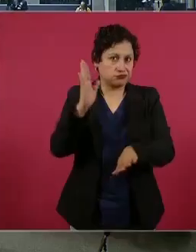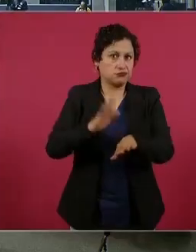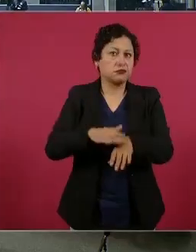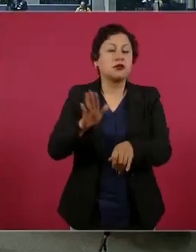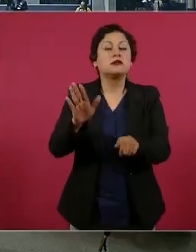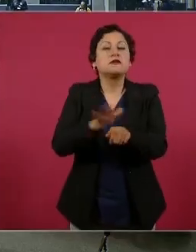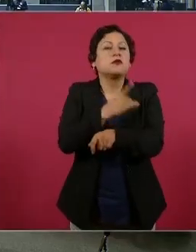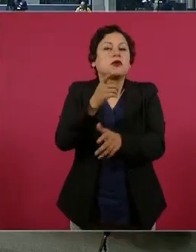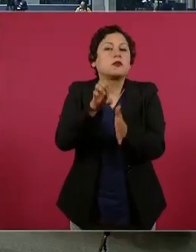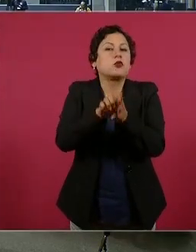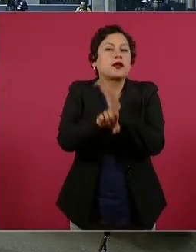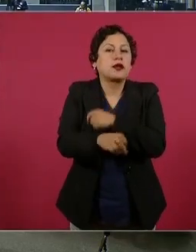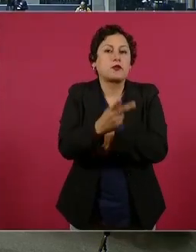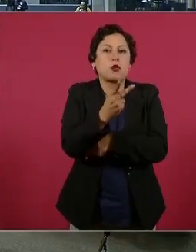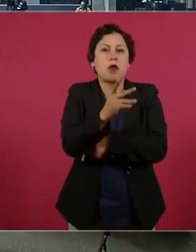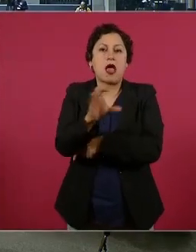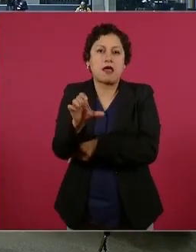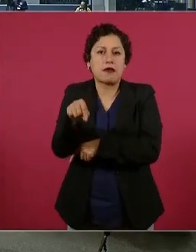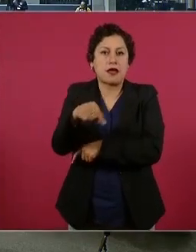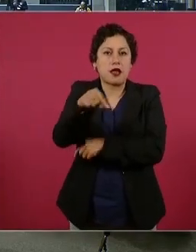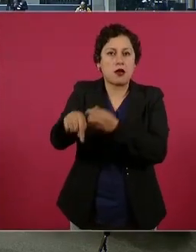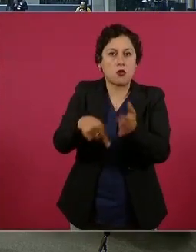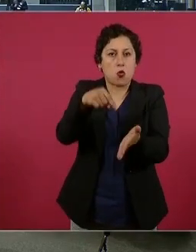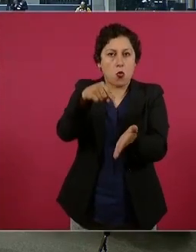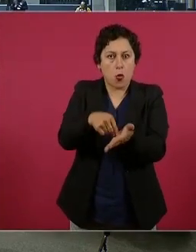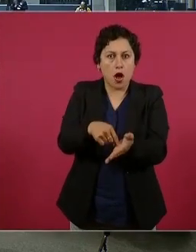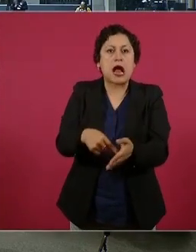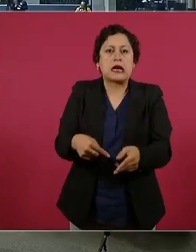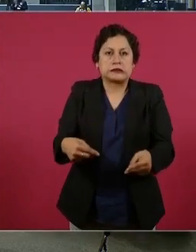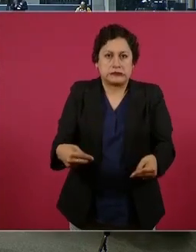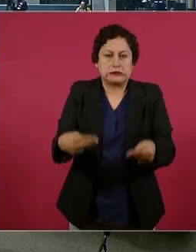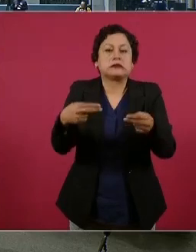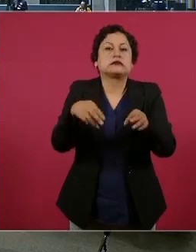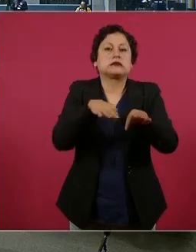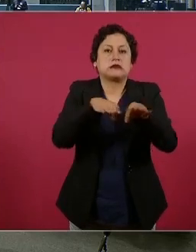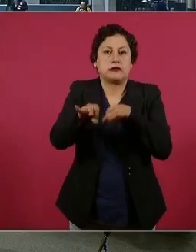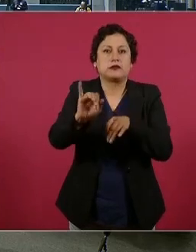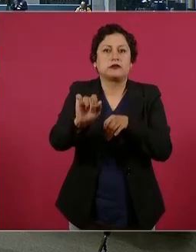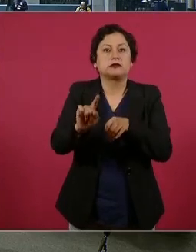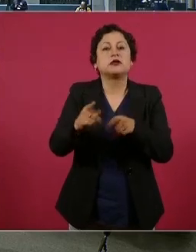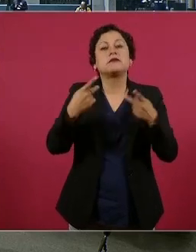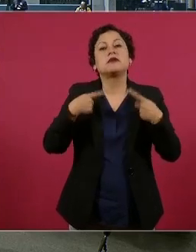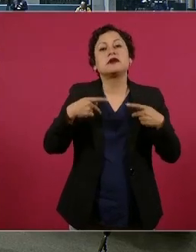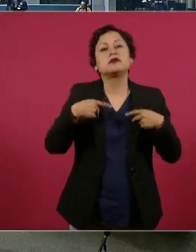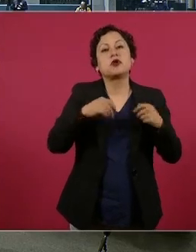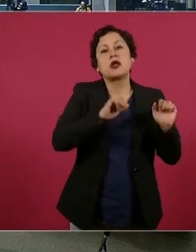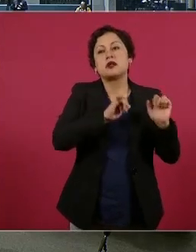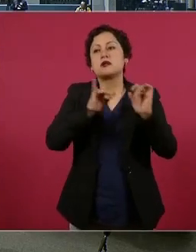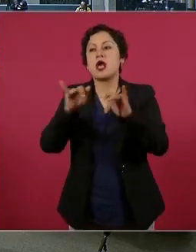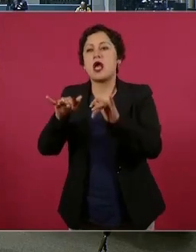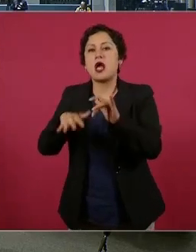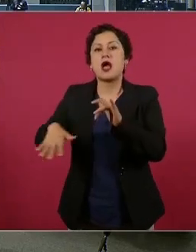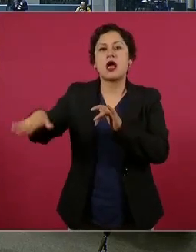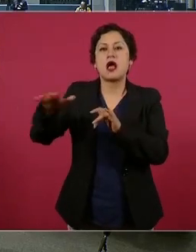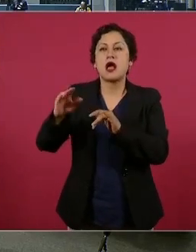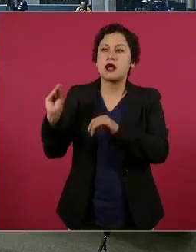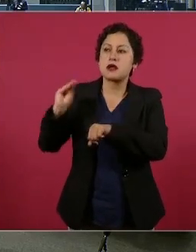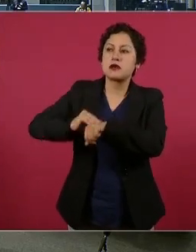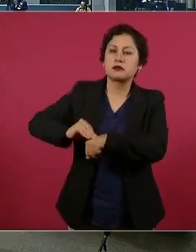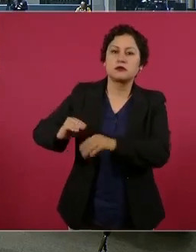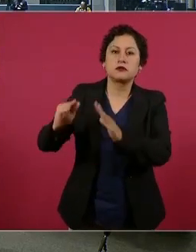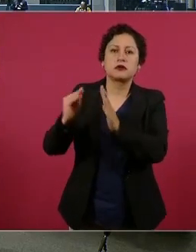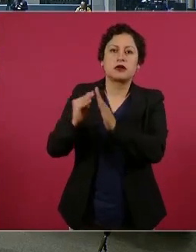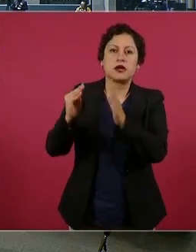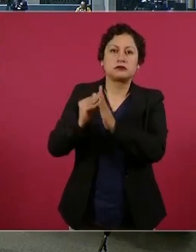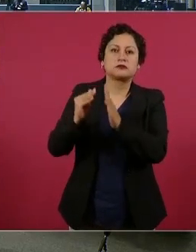ahí en Playa del Carmen y que no tiene certeza de la tierra. Hay algunas zonas de que son